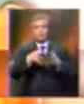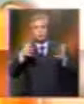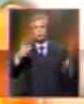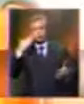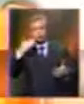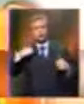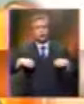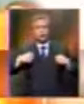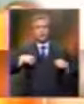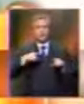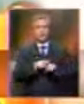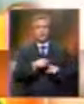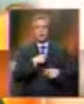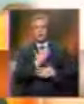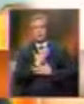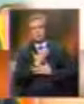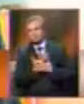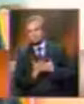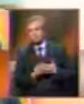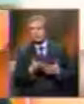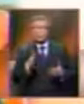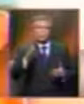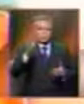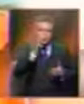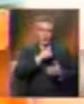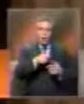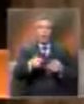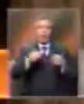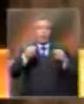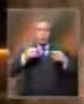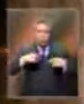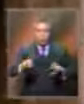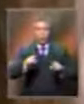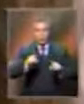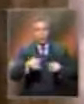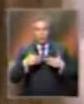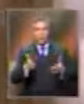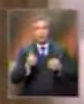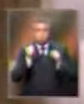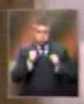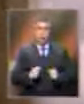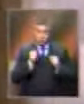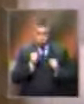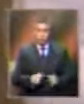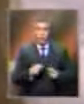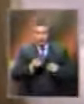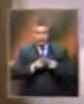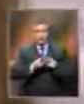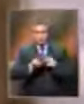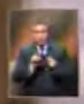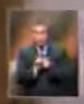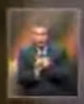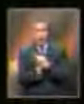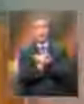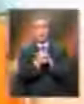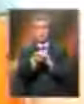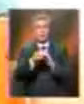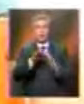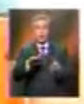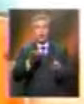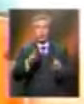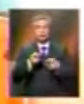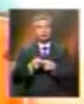están defraudados de las oportunidades quizás que no se le han dado. Podría de verdad hacer un cambio en la sociedad. Ni les puede gustar la